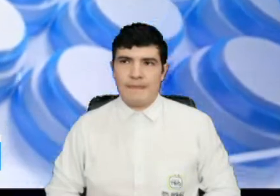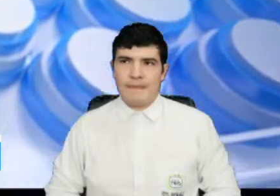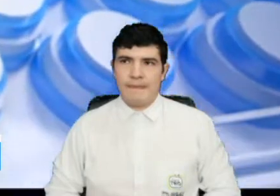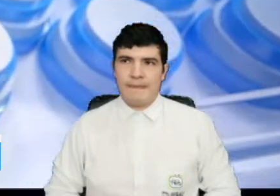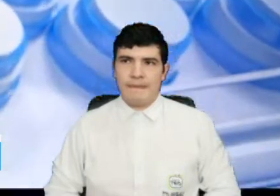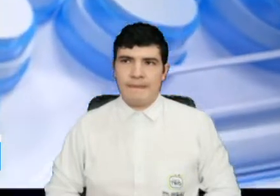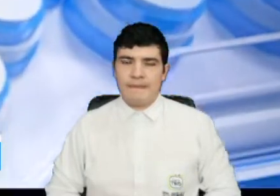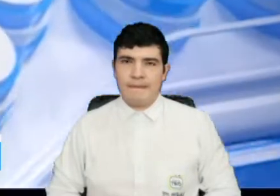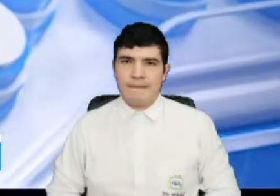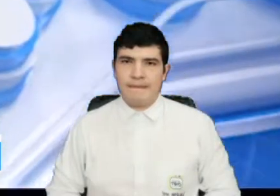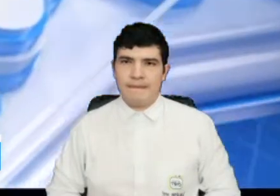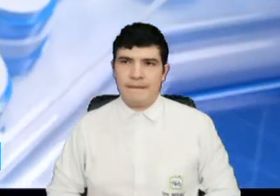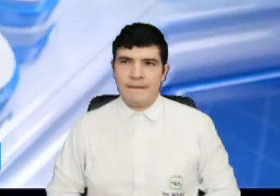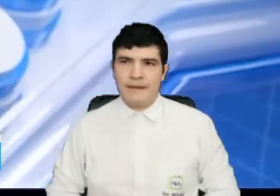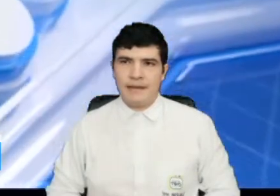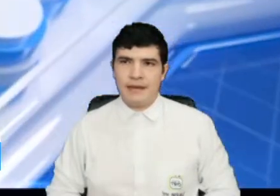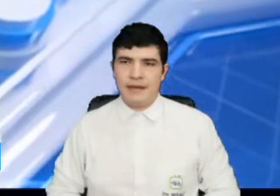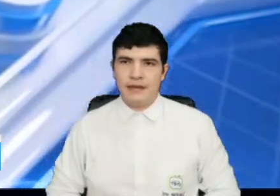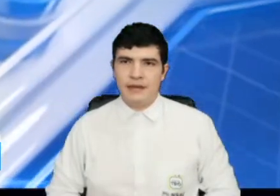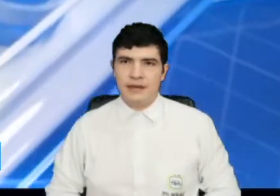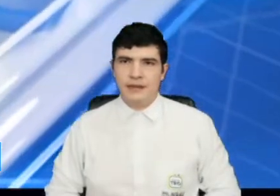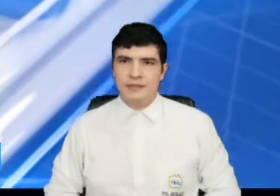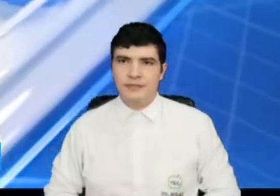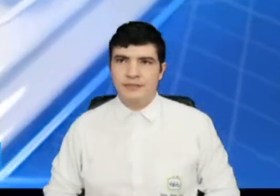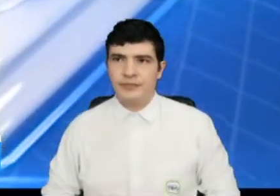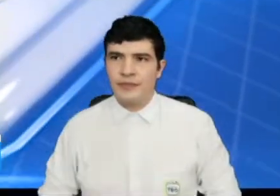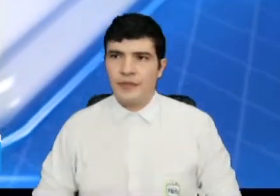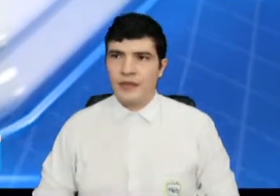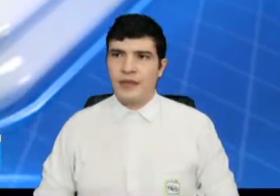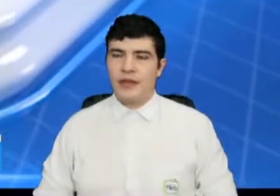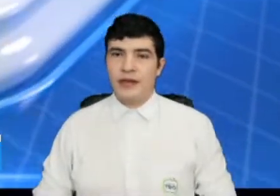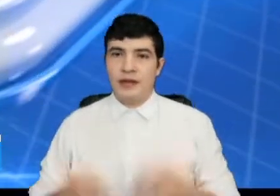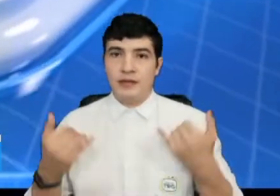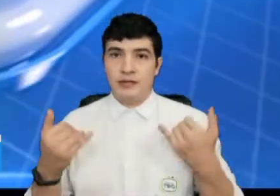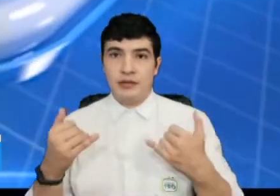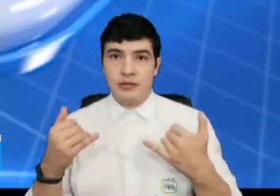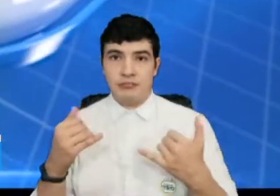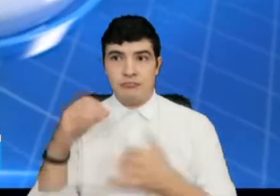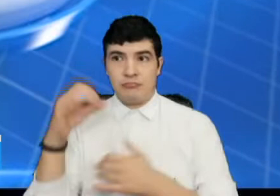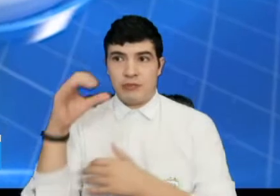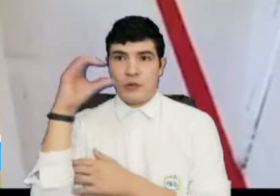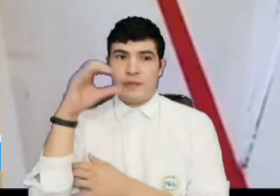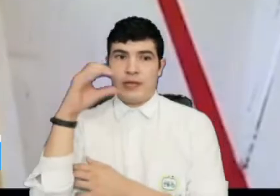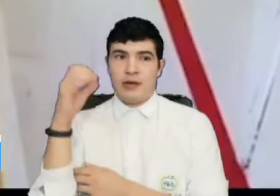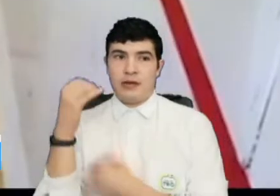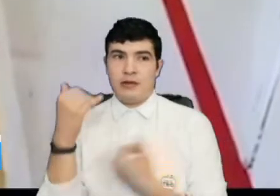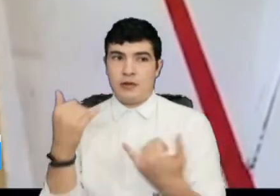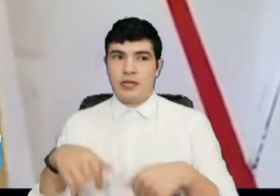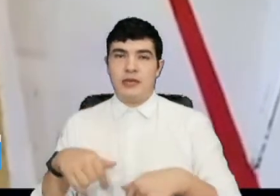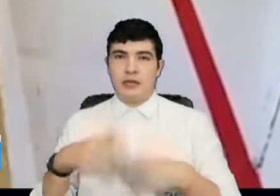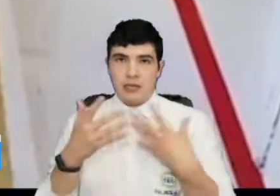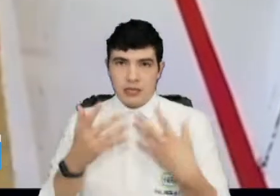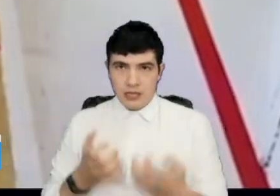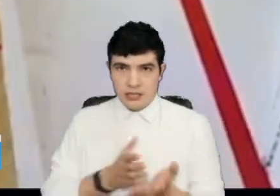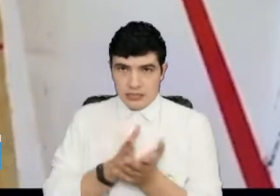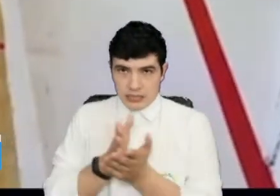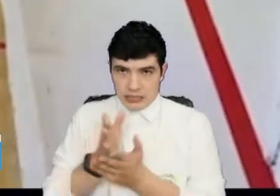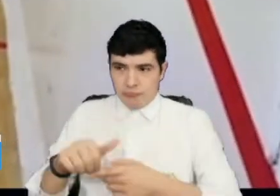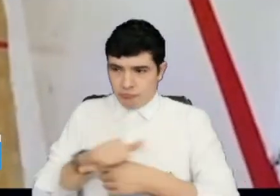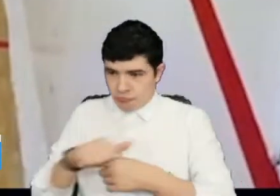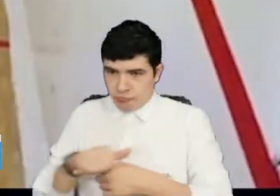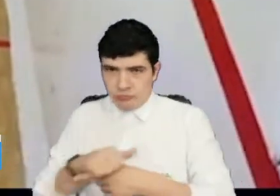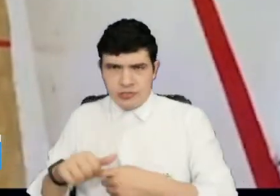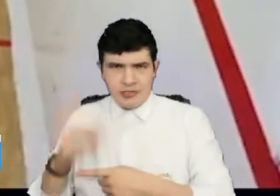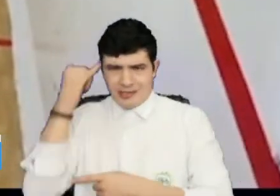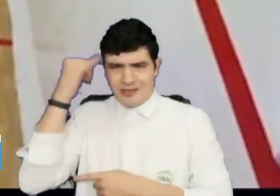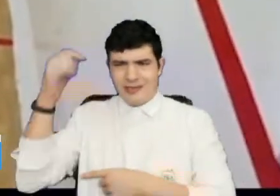está en espera de ideas así. Nosotros esperamos servir de inspiración para muchos. Una idea que parecía loca, pero que convirtió